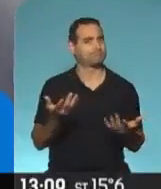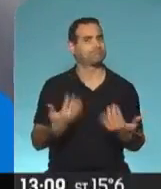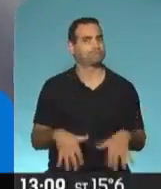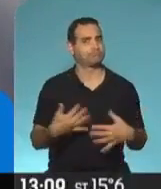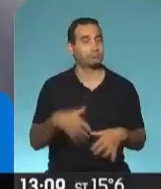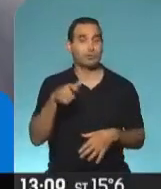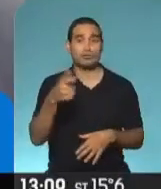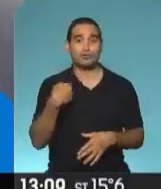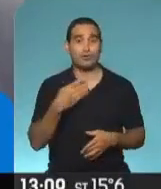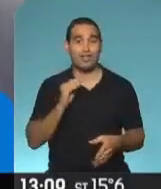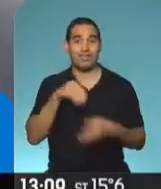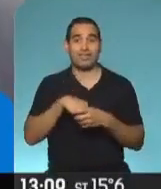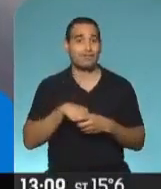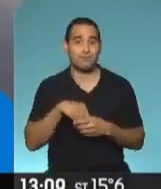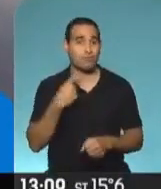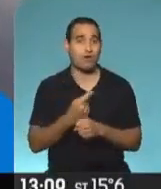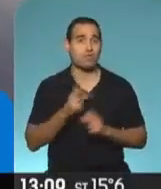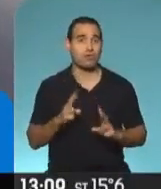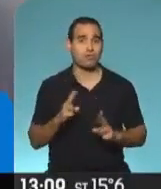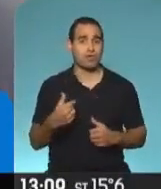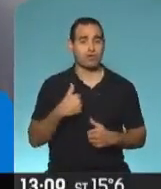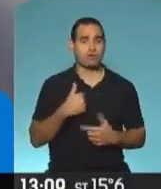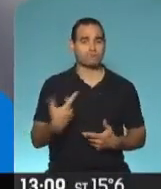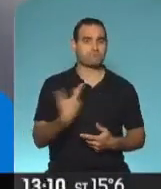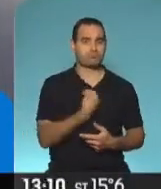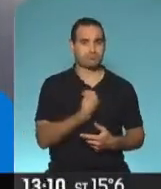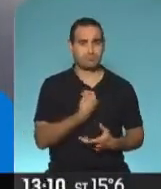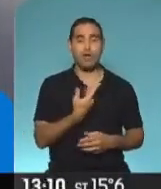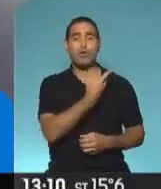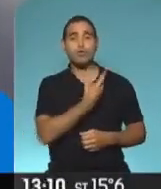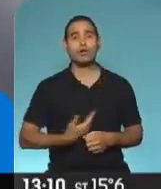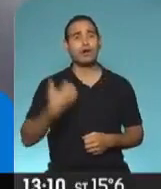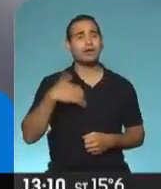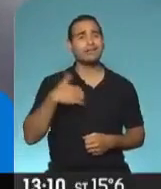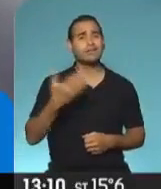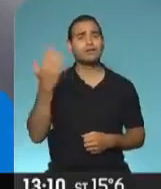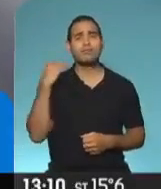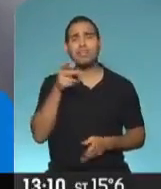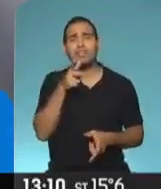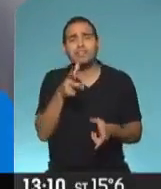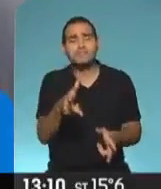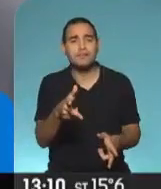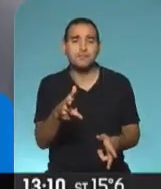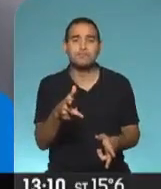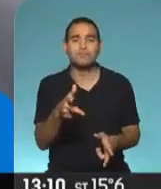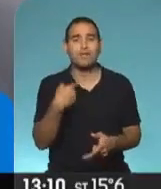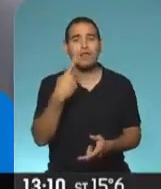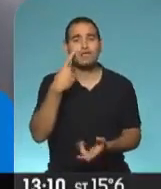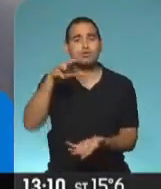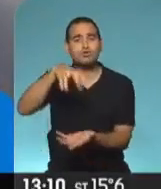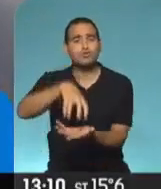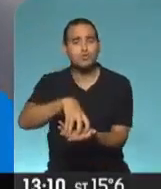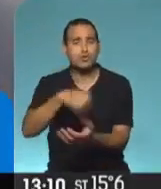me prohibieron participar en la reunión y el gobierno argentino dijo que el Instituto del Mundo